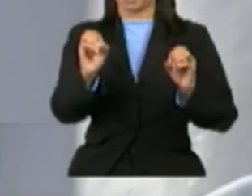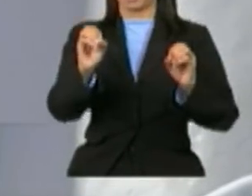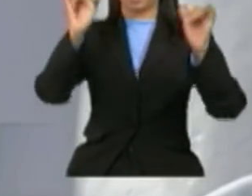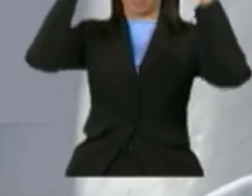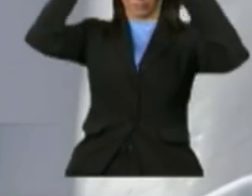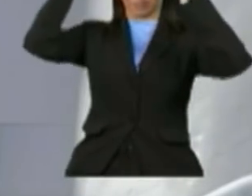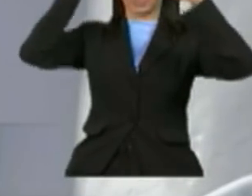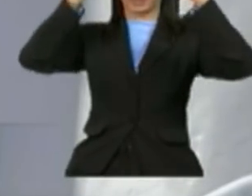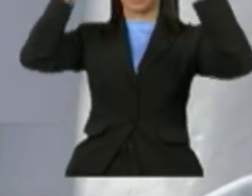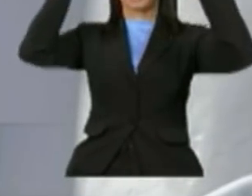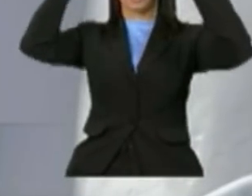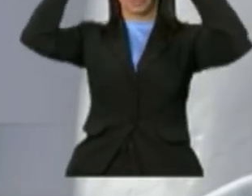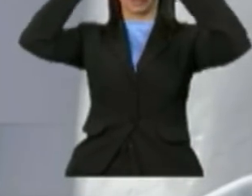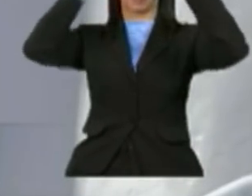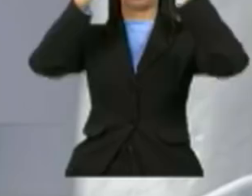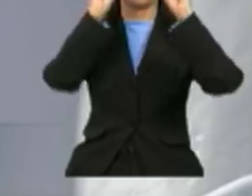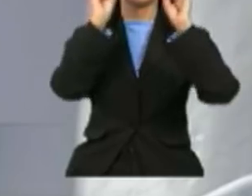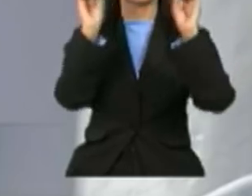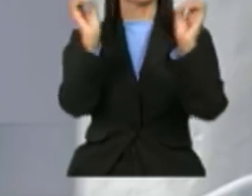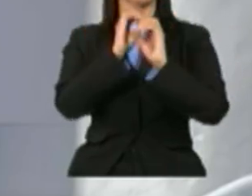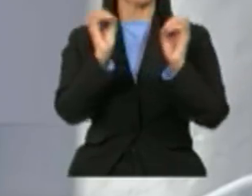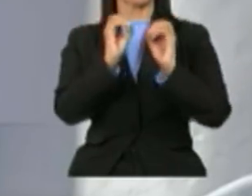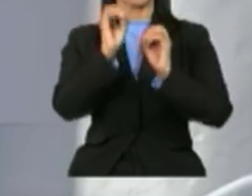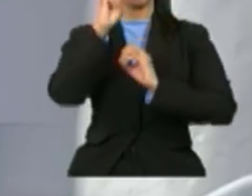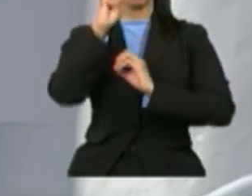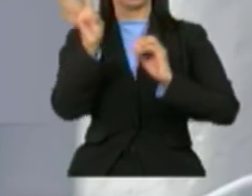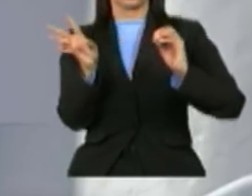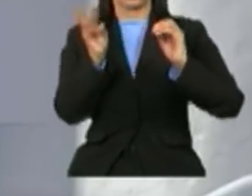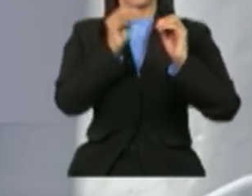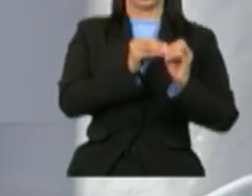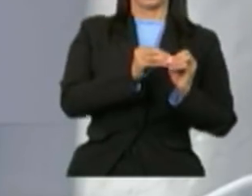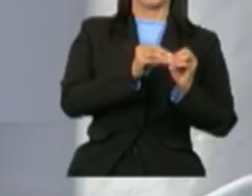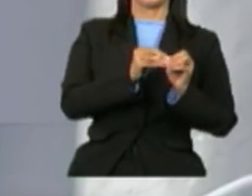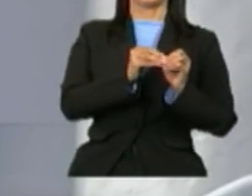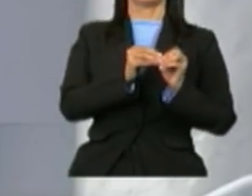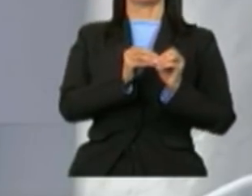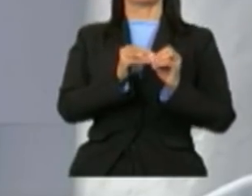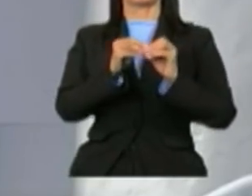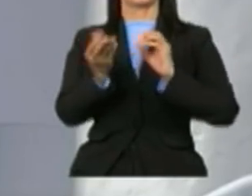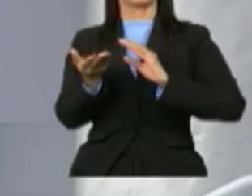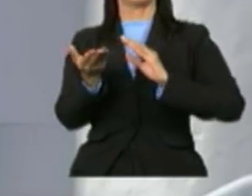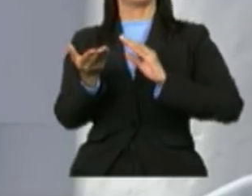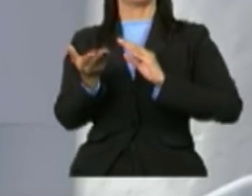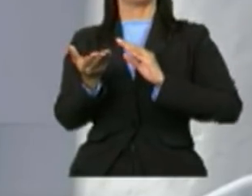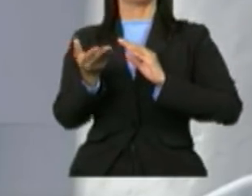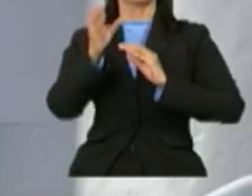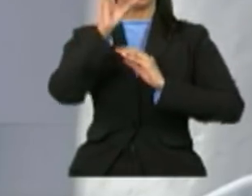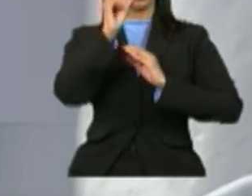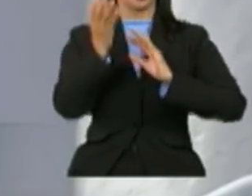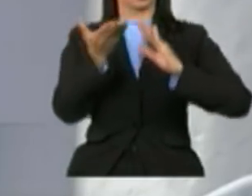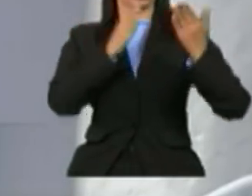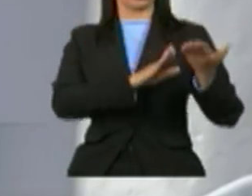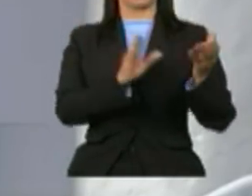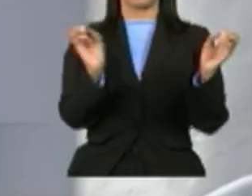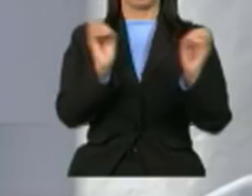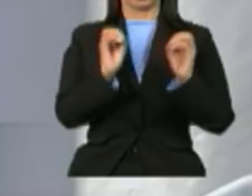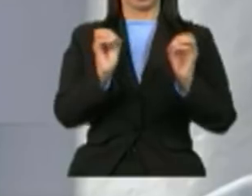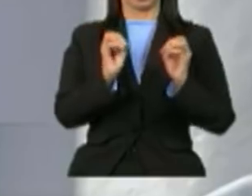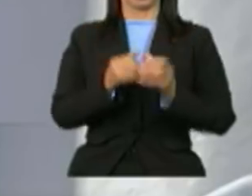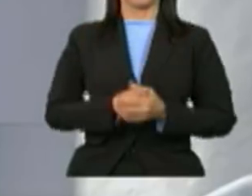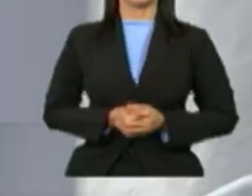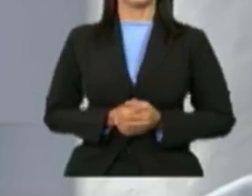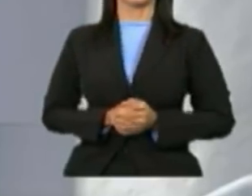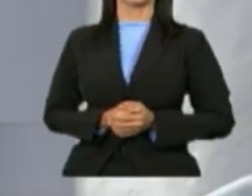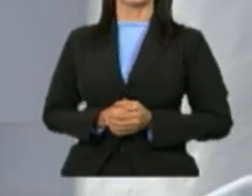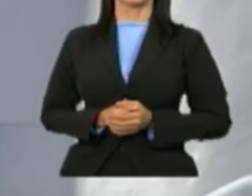Ceibo, 0 casos nuevos, 4 acumulados, 0 fallecimiento.